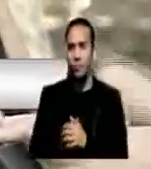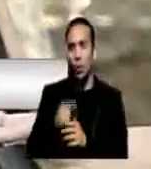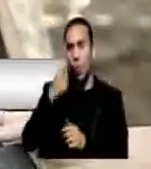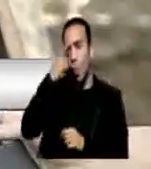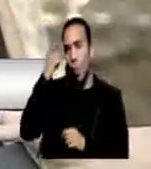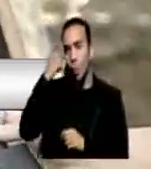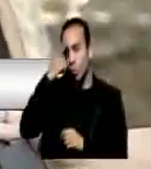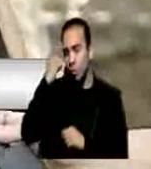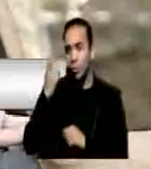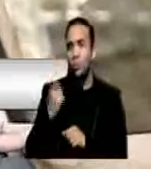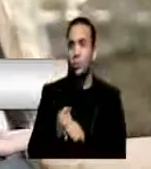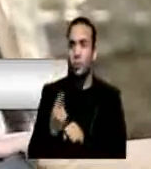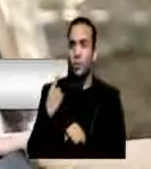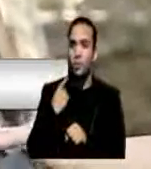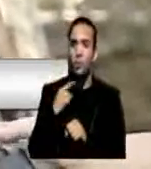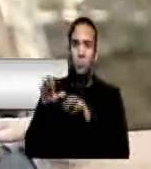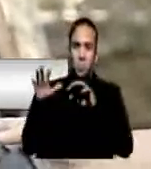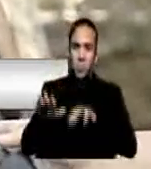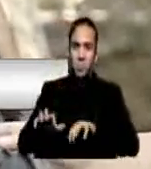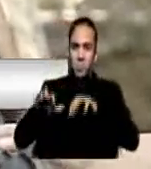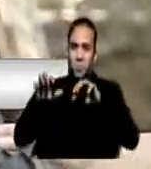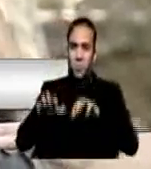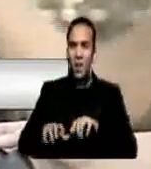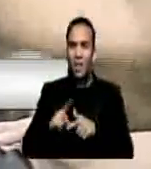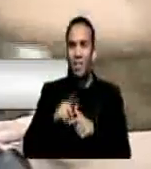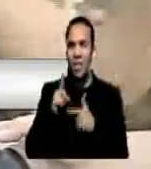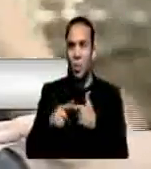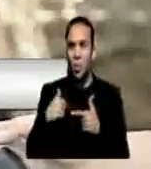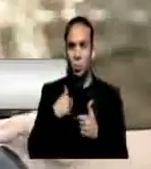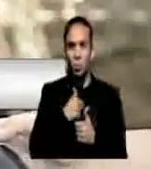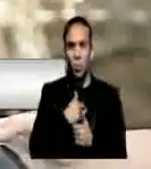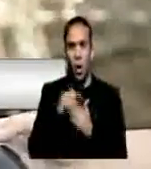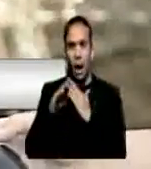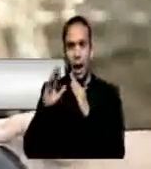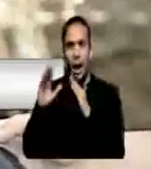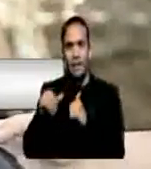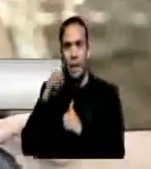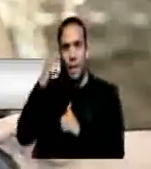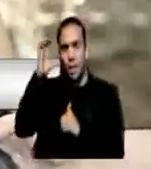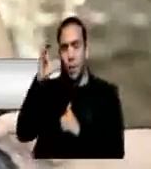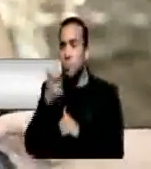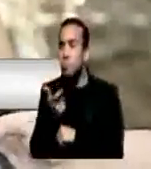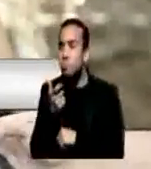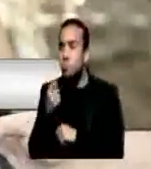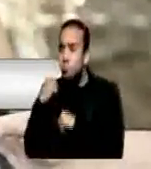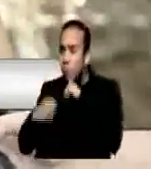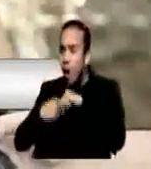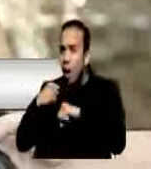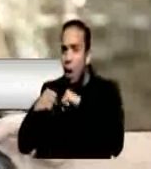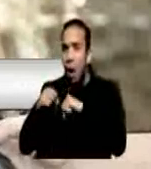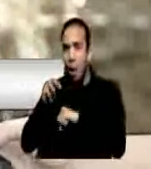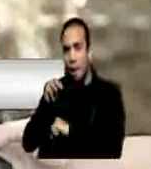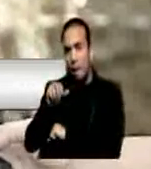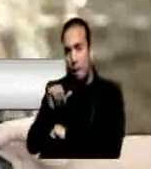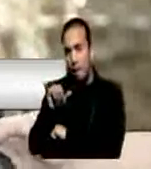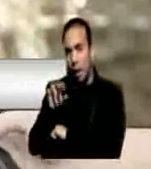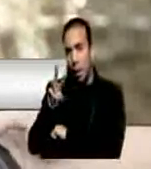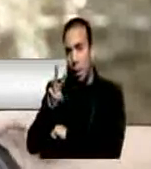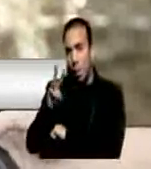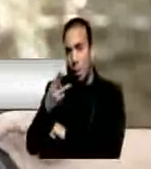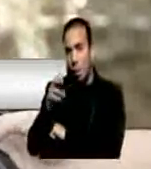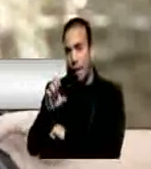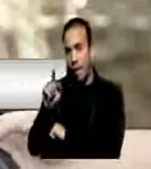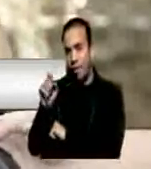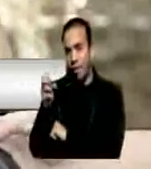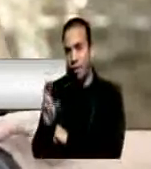donde hubieron bastante lluvia entonces estábamos en casa del primo viendo la pelea de Mayweather cuando de momento sentimos